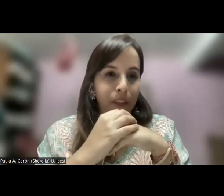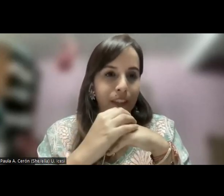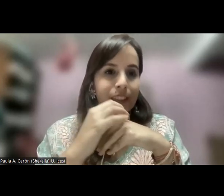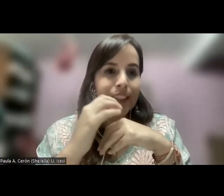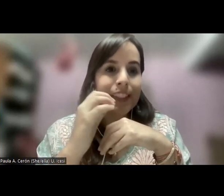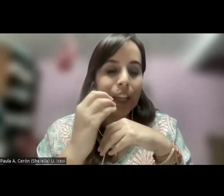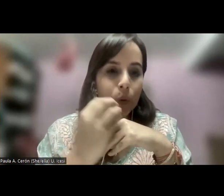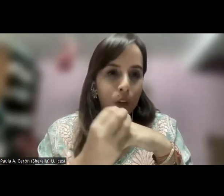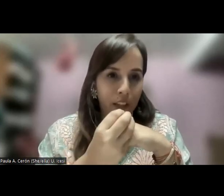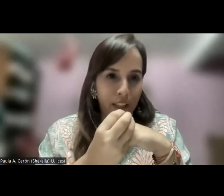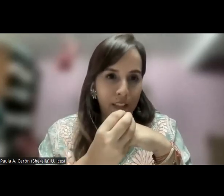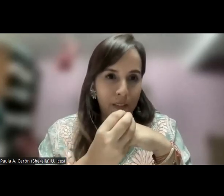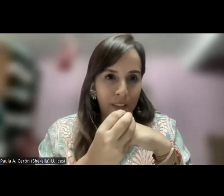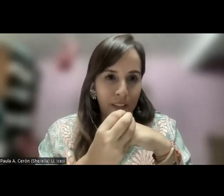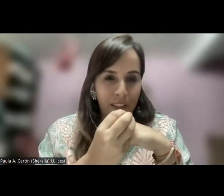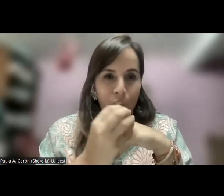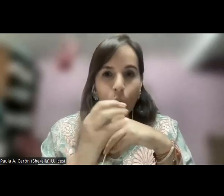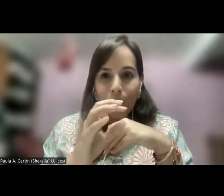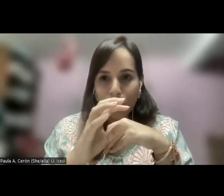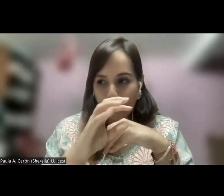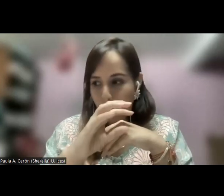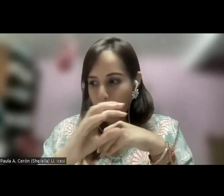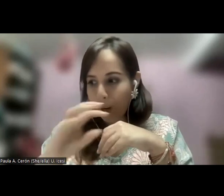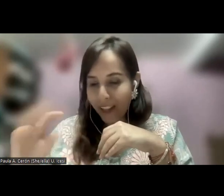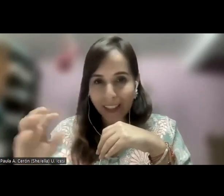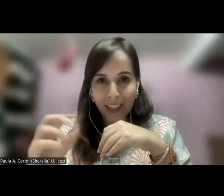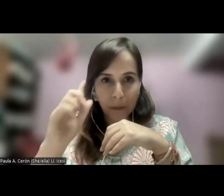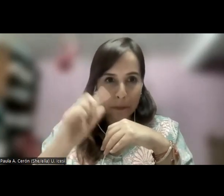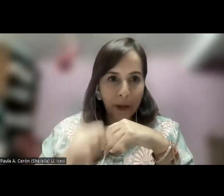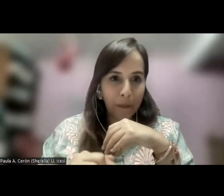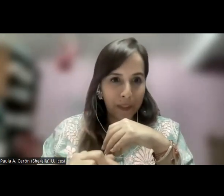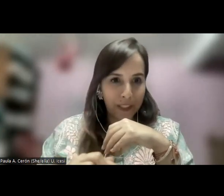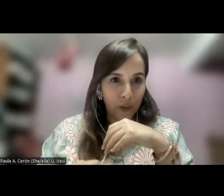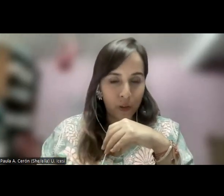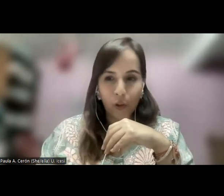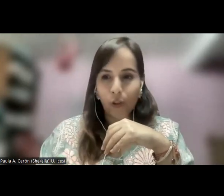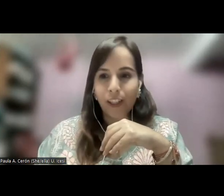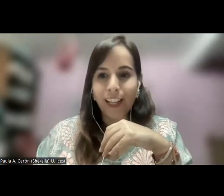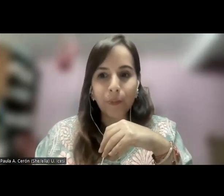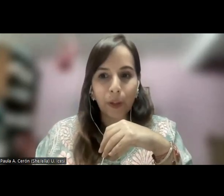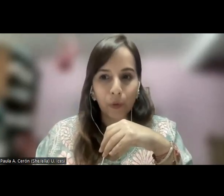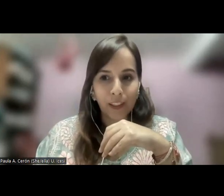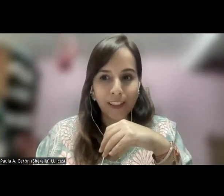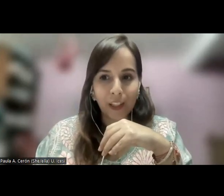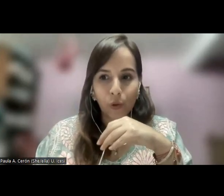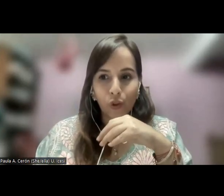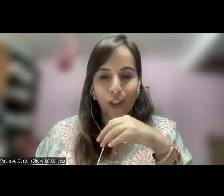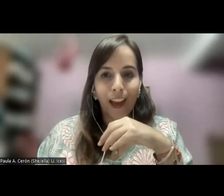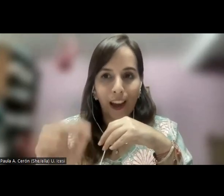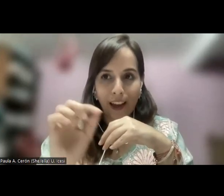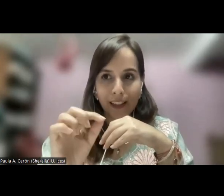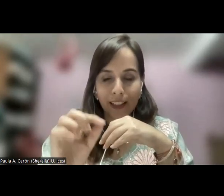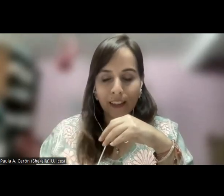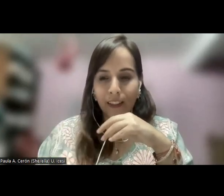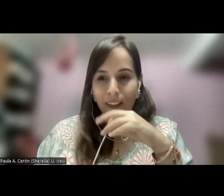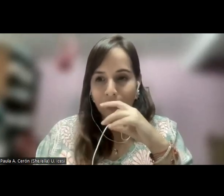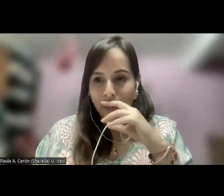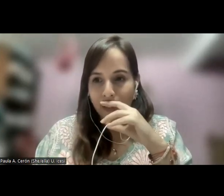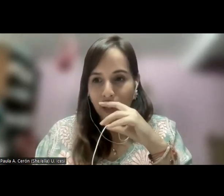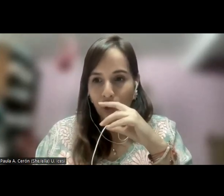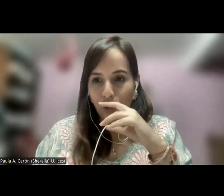totalmente singulares con eso voy a cerrar para empezar con entonces las preguntas que nos